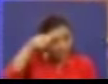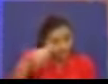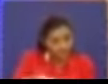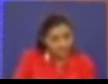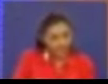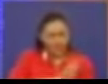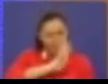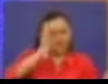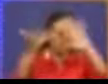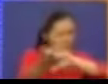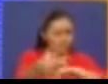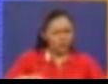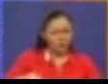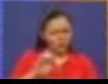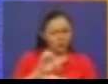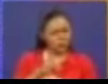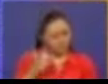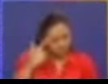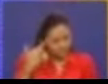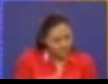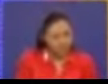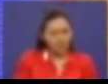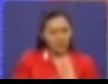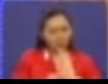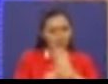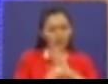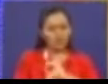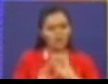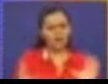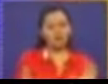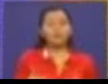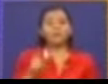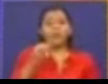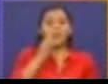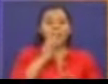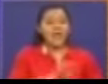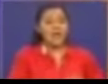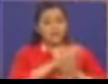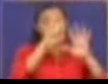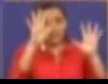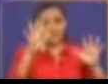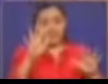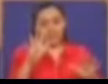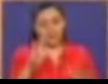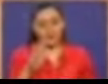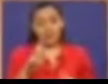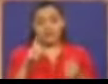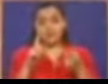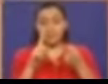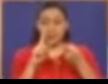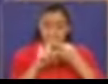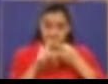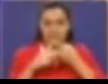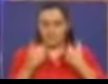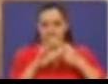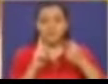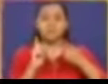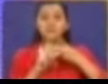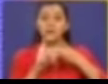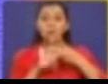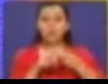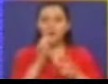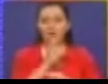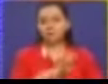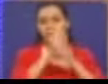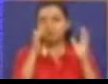cambio histórico que ha tenido la patria. Bueno, esta hacienda El Rosario, este segundo hito. Tenemos un centro de desarrollo ganadero de vanguardia a